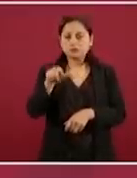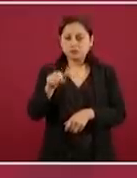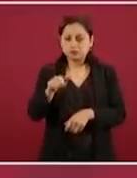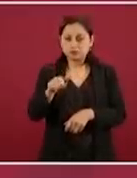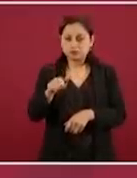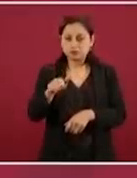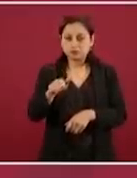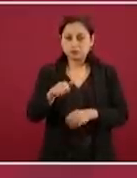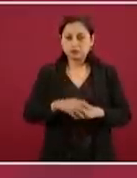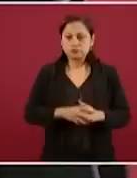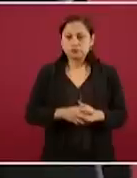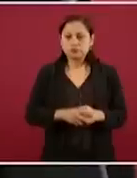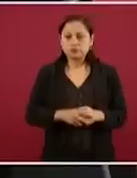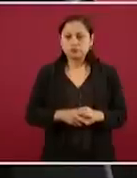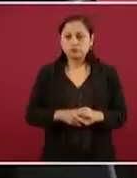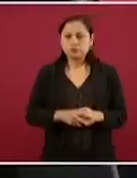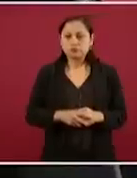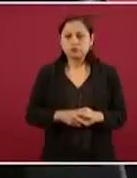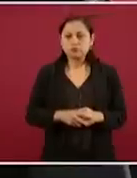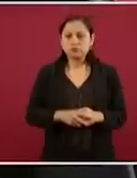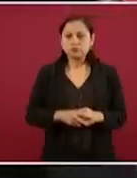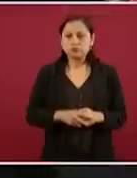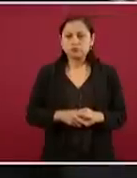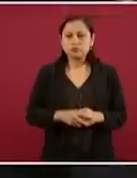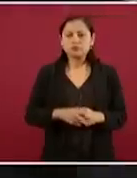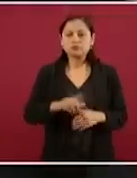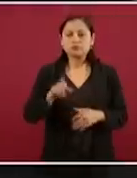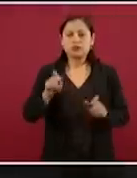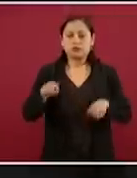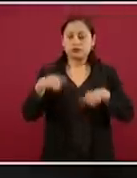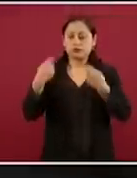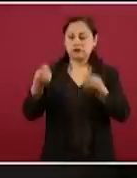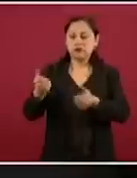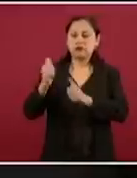lo de la comisión del río Balsas,